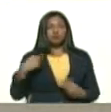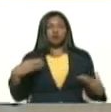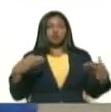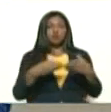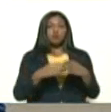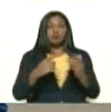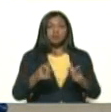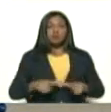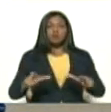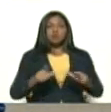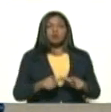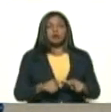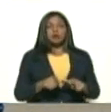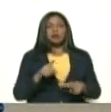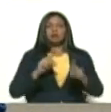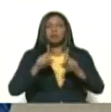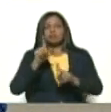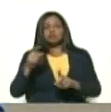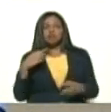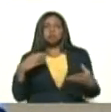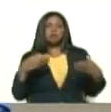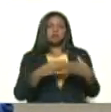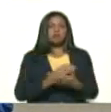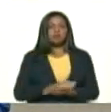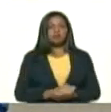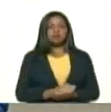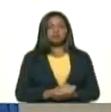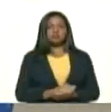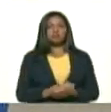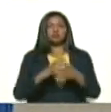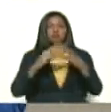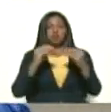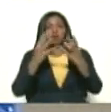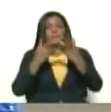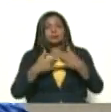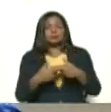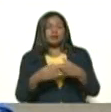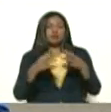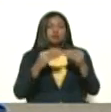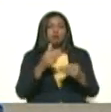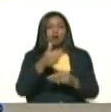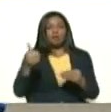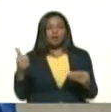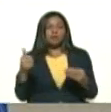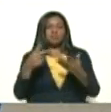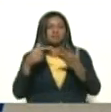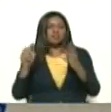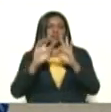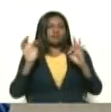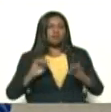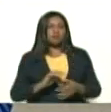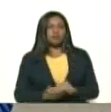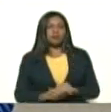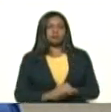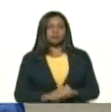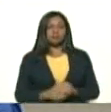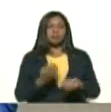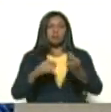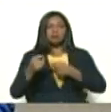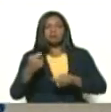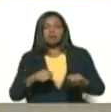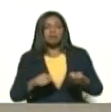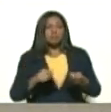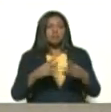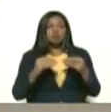este salón varias veces, medianos, pequeñitos, grandes, grandotes, comerciantes,